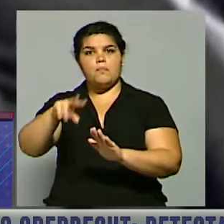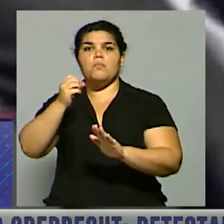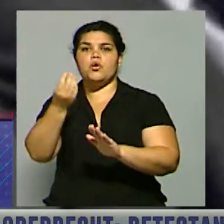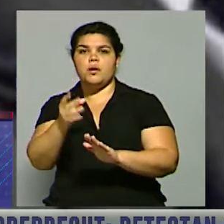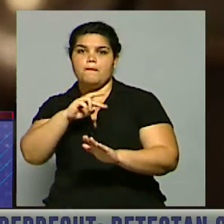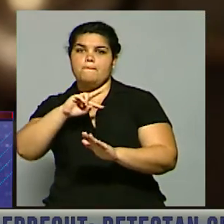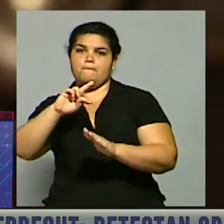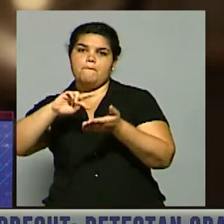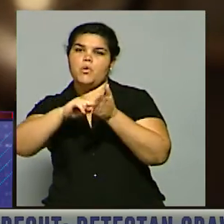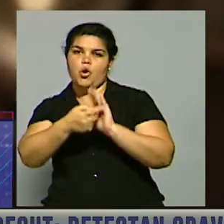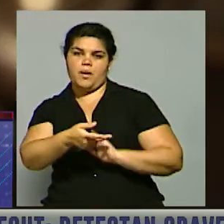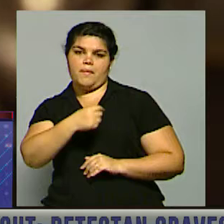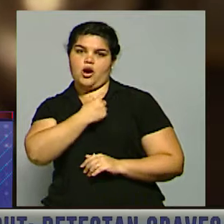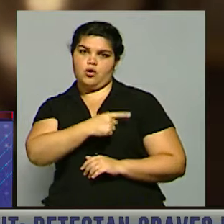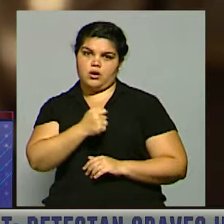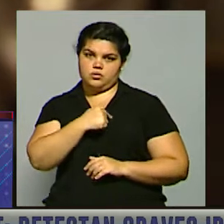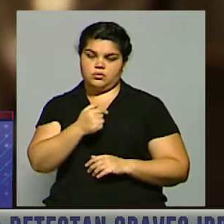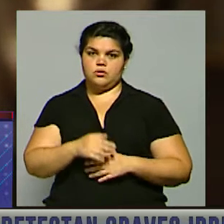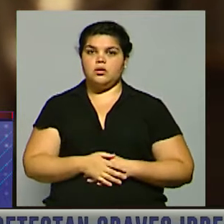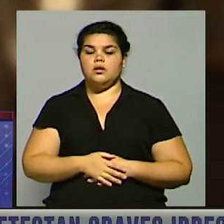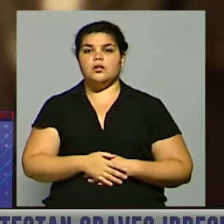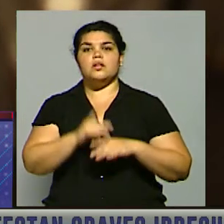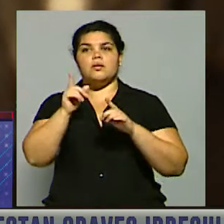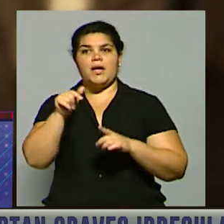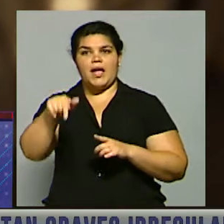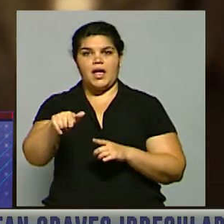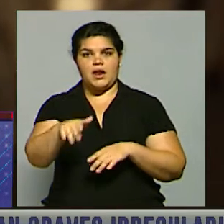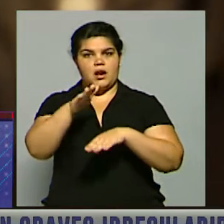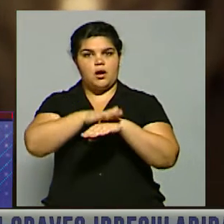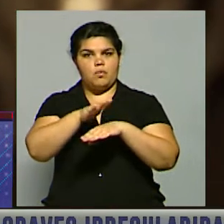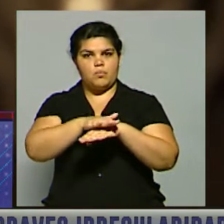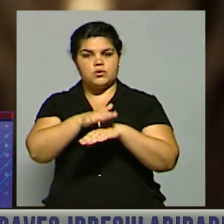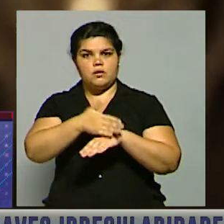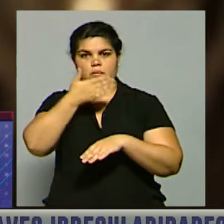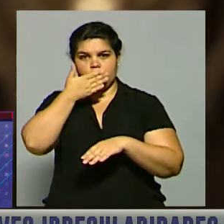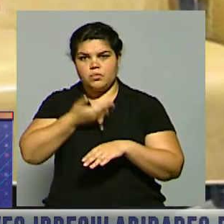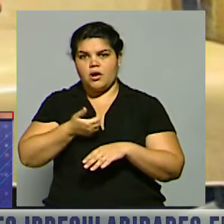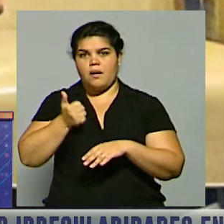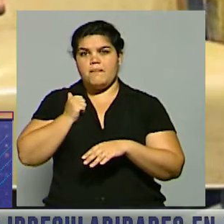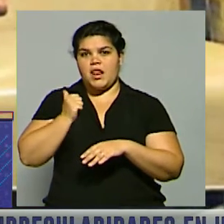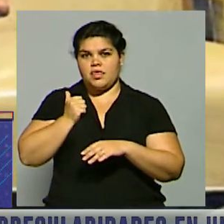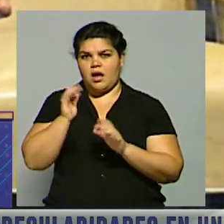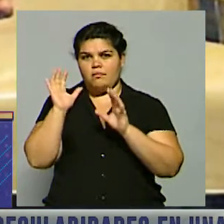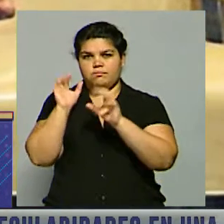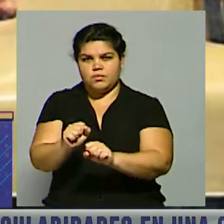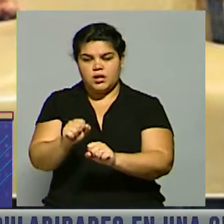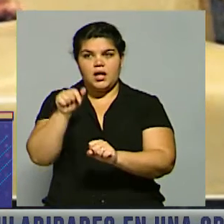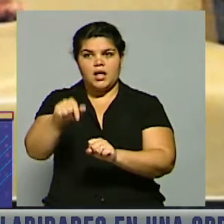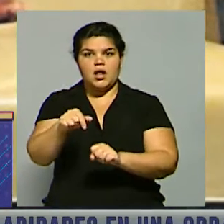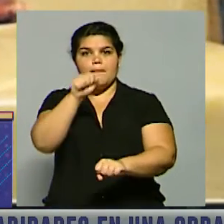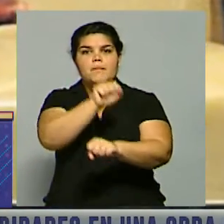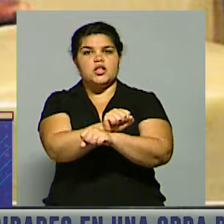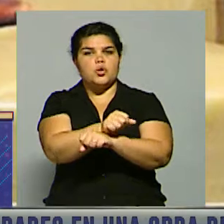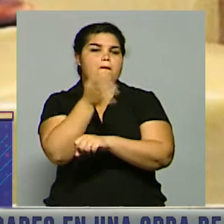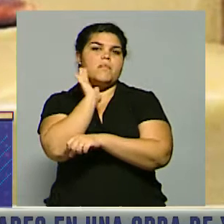problema cardíaco. Fue el principal represor de la dictadura, de la última dictadura militar. Menéndez se encontraba cumpliendo prisión perpetua